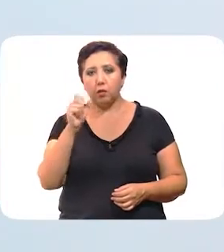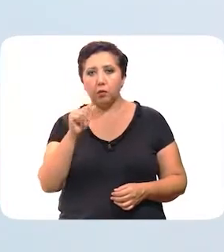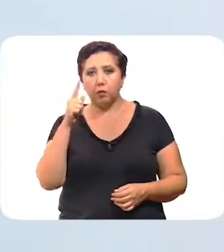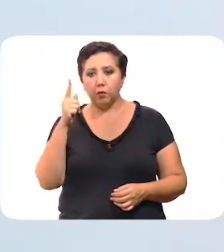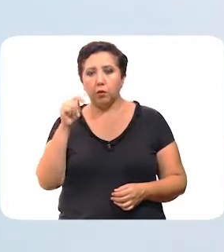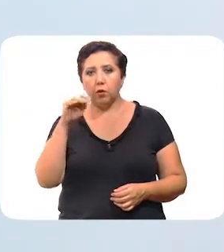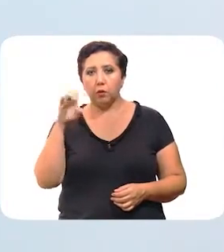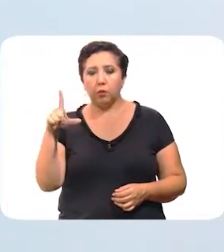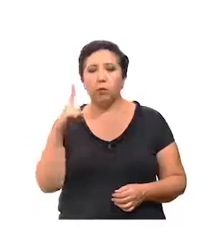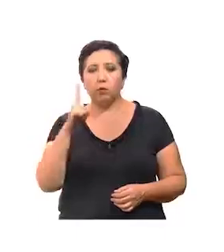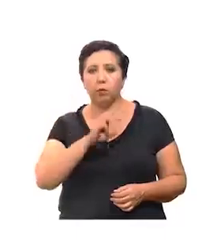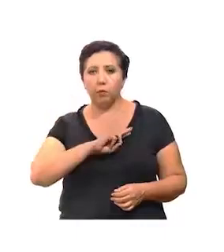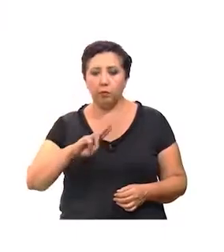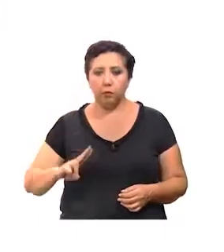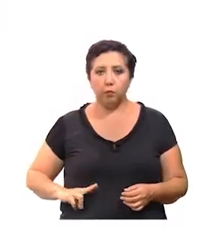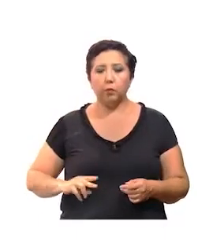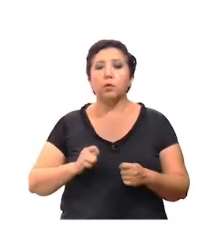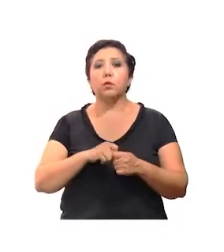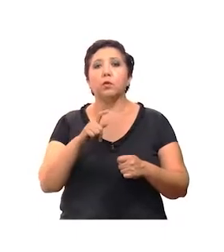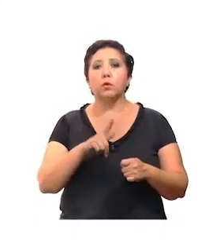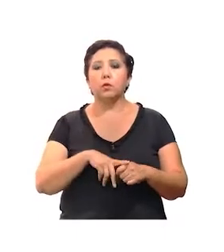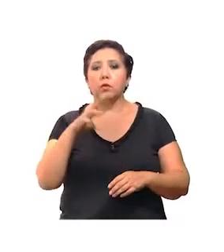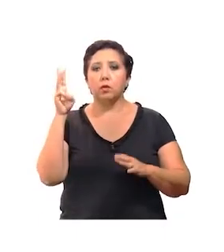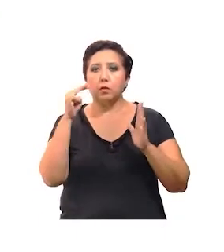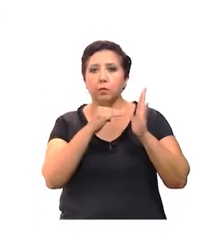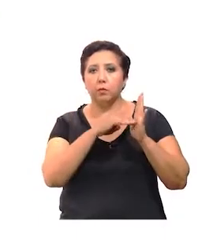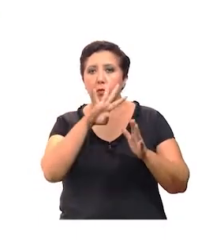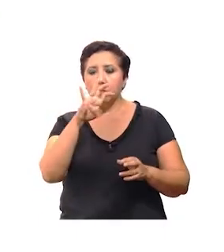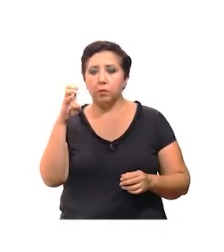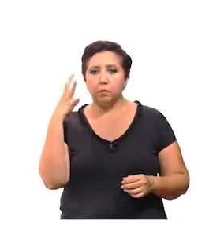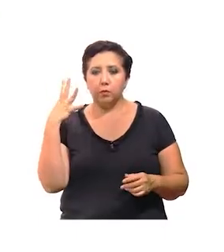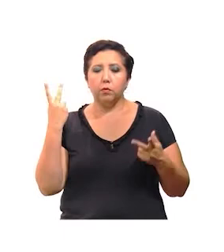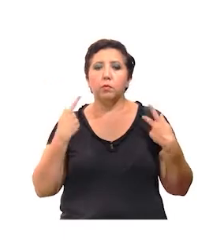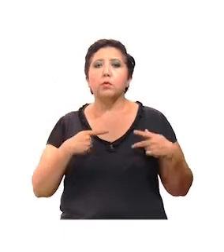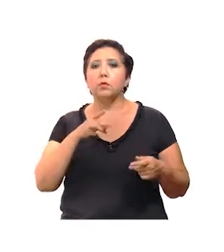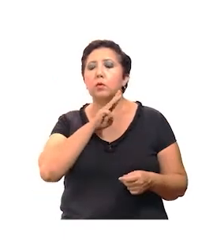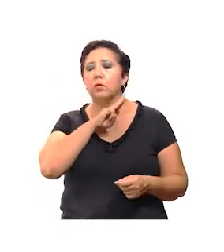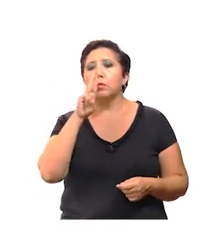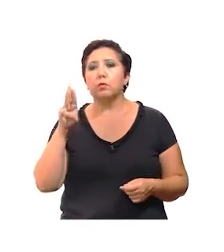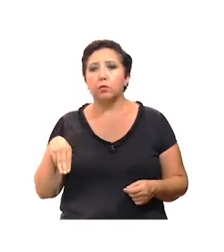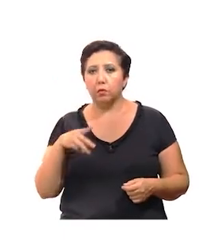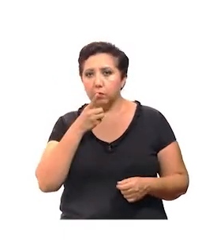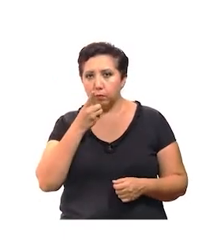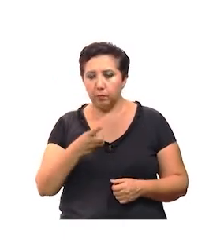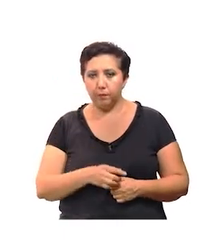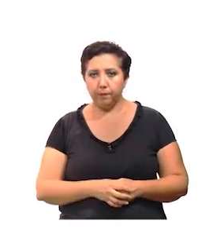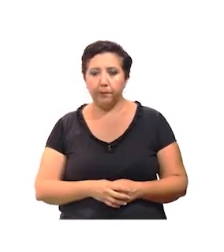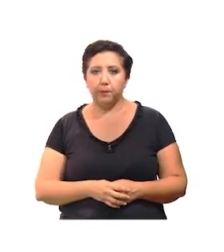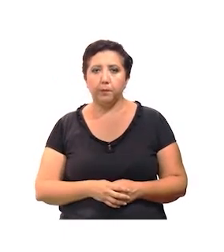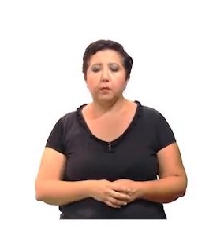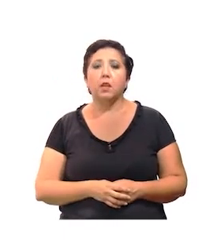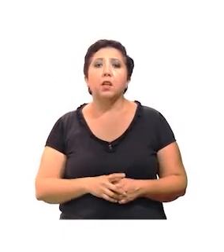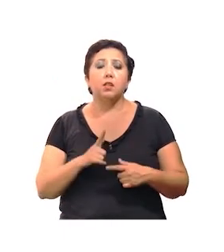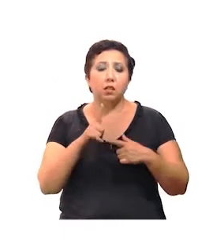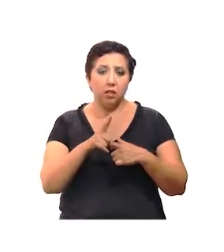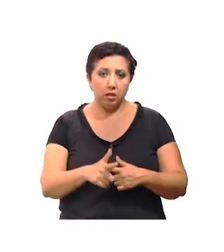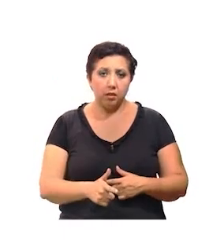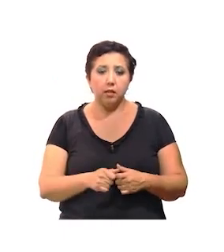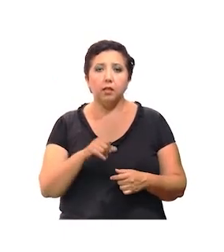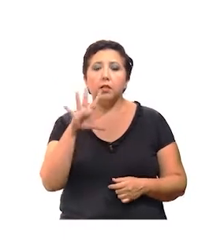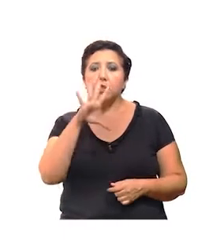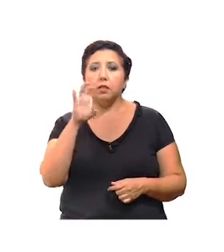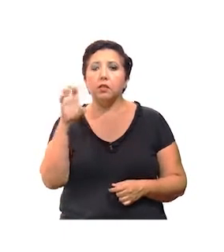Ticul y 1 en Umam. En total, son 3.404 las personas fallecidas a causa del coronavirus. De los casos